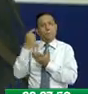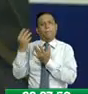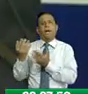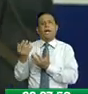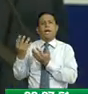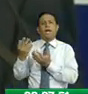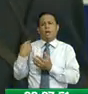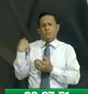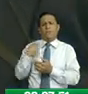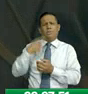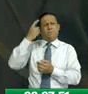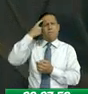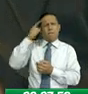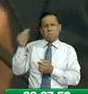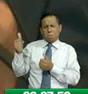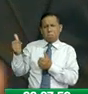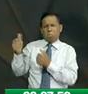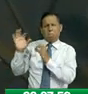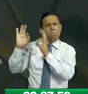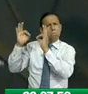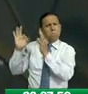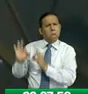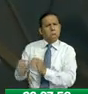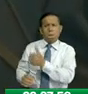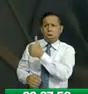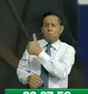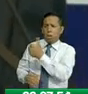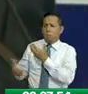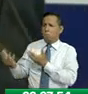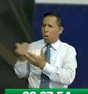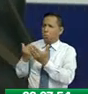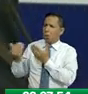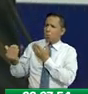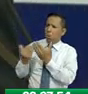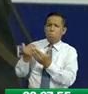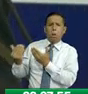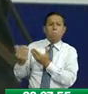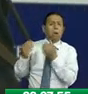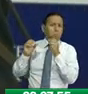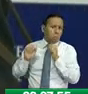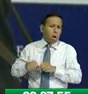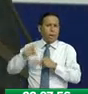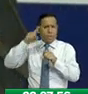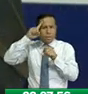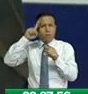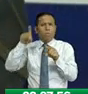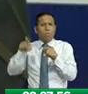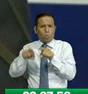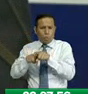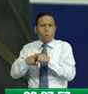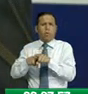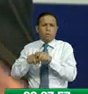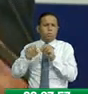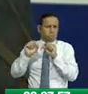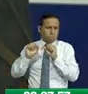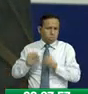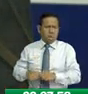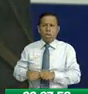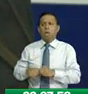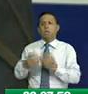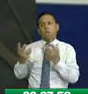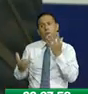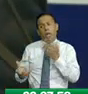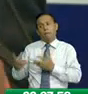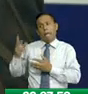actitud positiva del Ministerio de Finanzas para poder hacer un acuerdo de reconocimiento, de cruce de